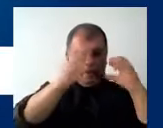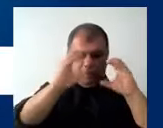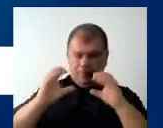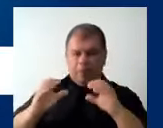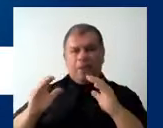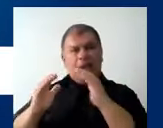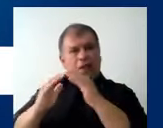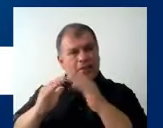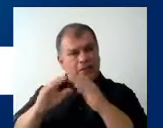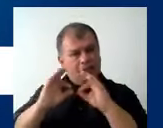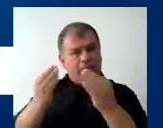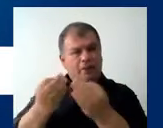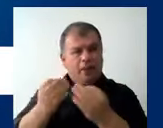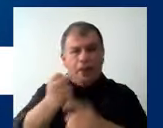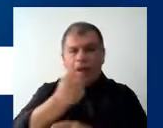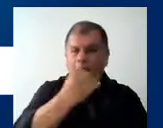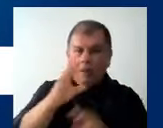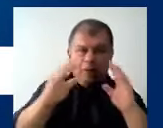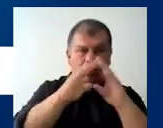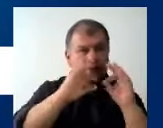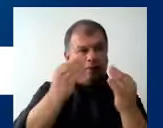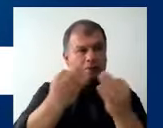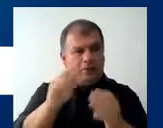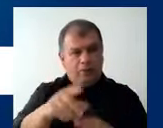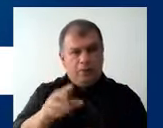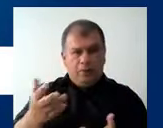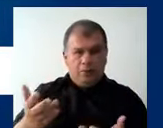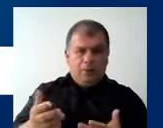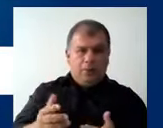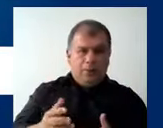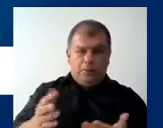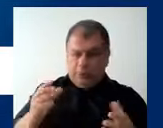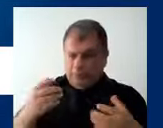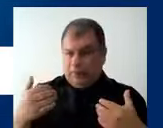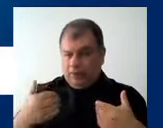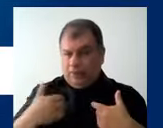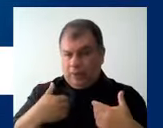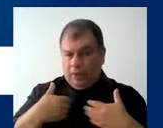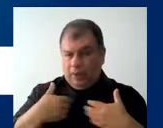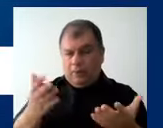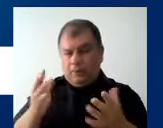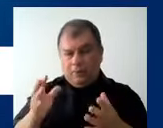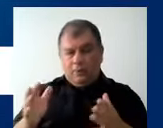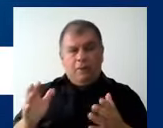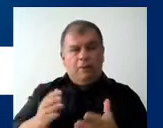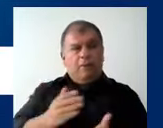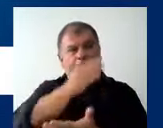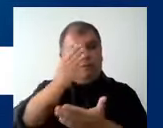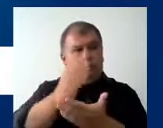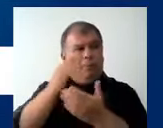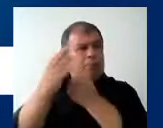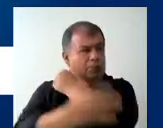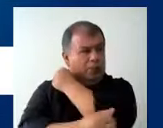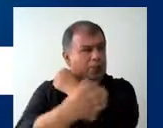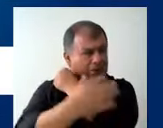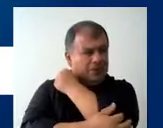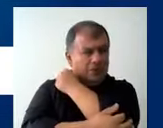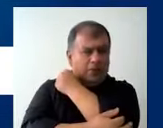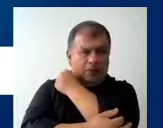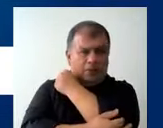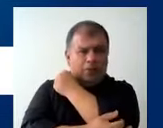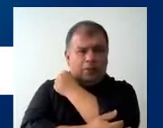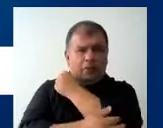de hogares. Hay algunos hogares que, pese a que su condición es una condición de pobreza en la